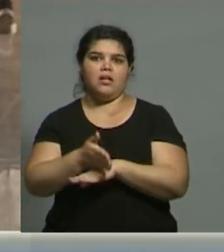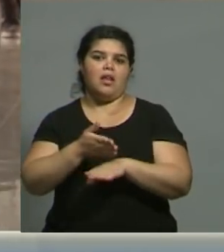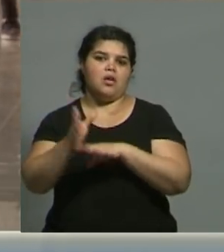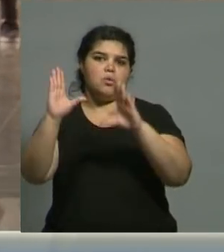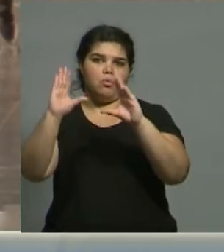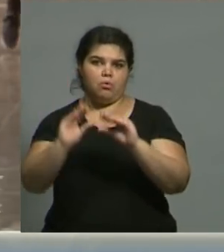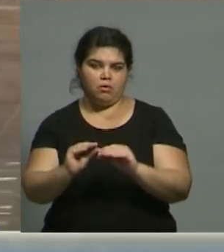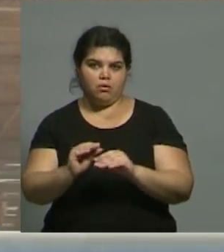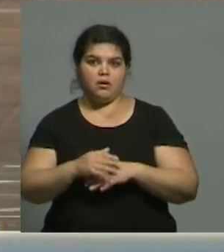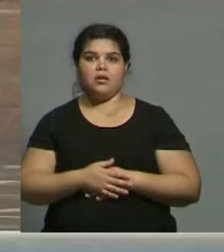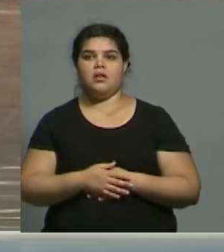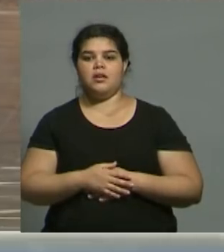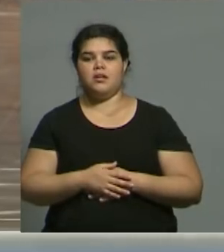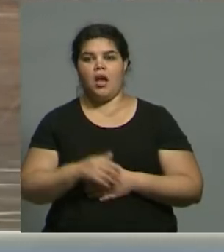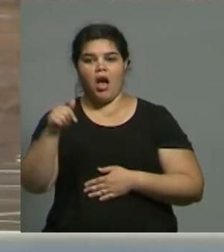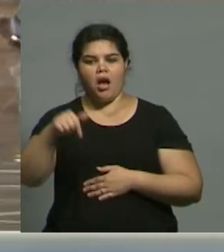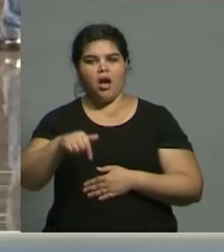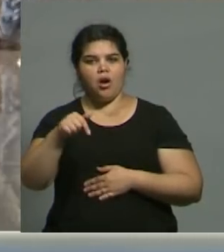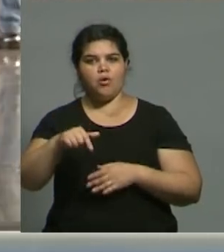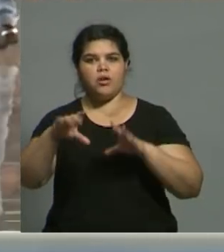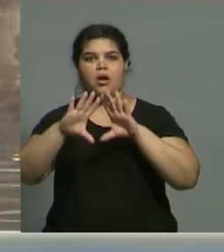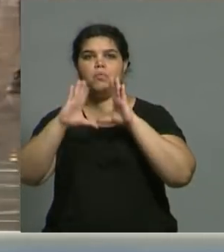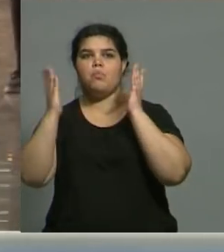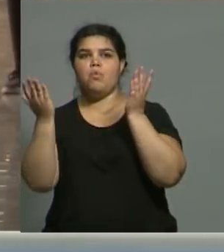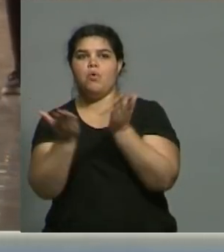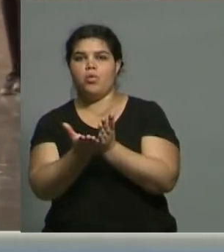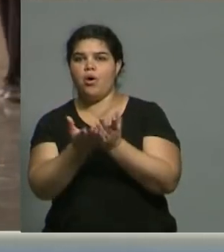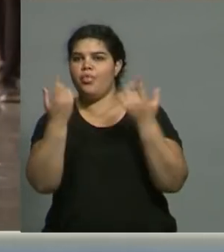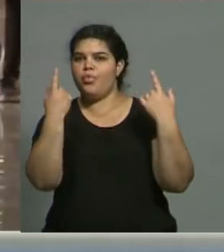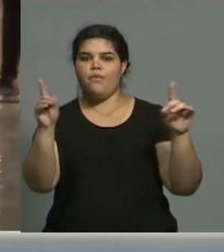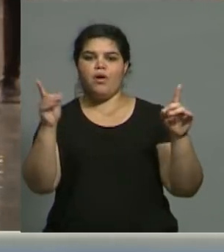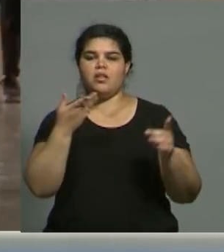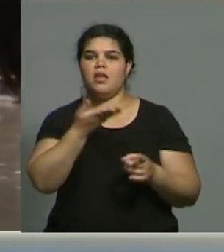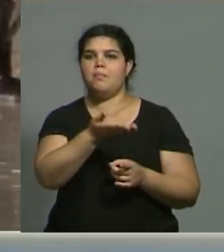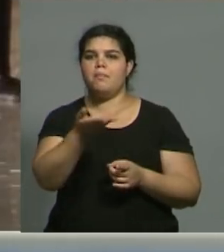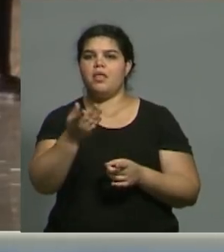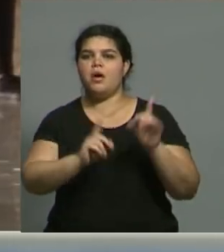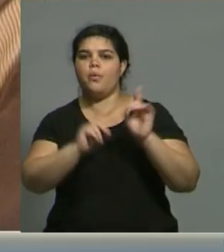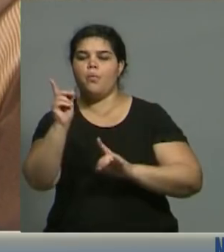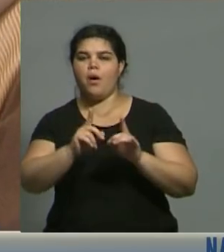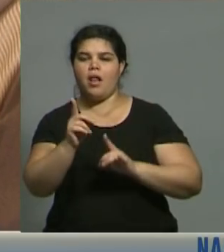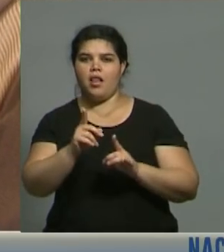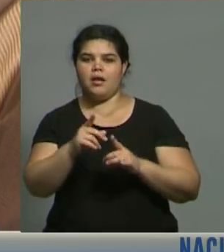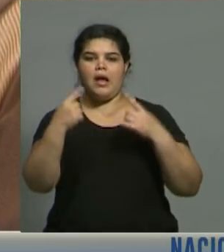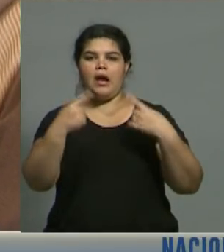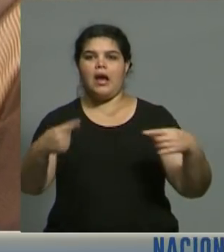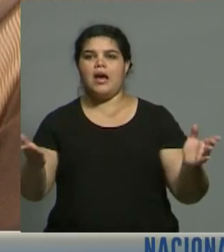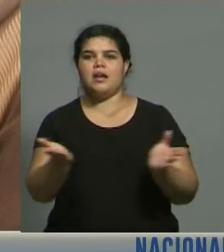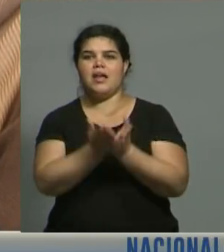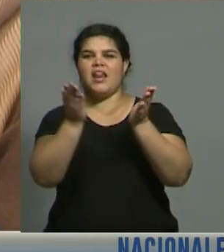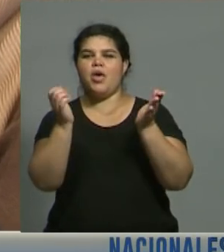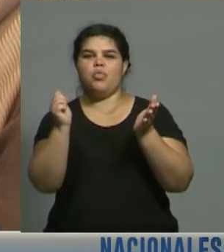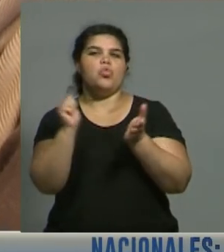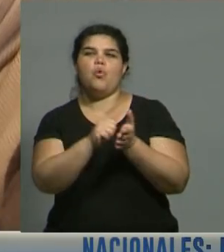tendencia. Pero hoy el mundo va demandando las carreras que se conocen como carreras duras, es decir, lo que tiene que ver